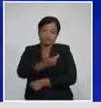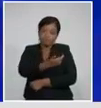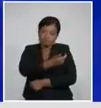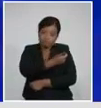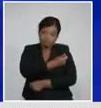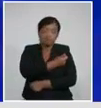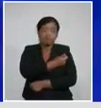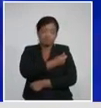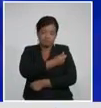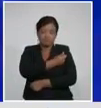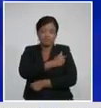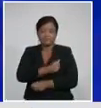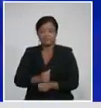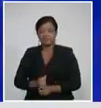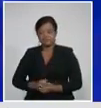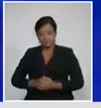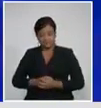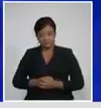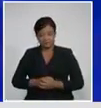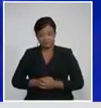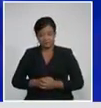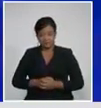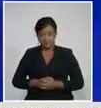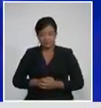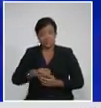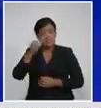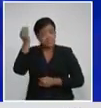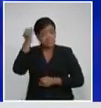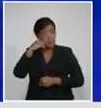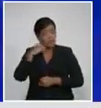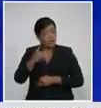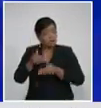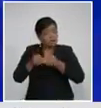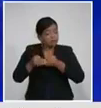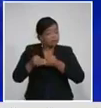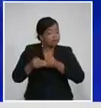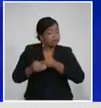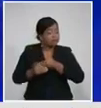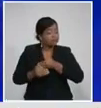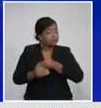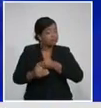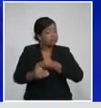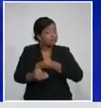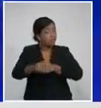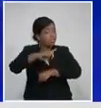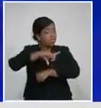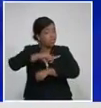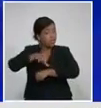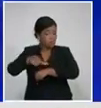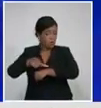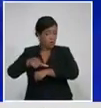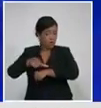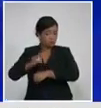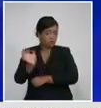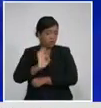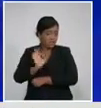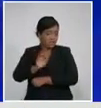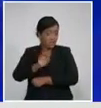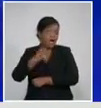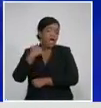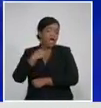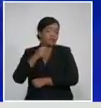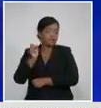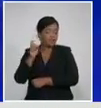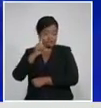la vacunación masiva, que sabemos que será un largo proceso antes de que concluya el 2021 y un gran